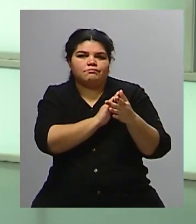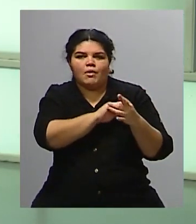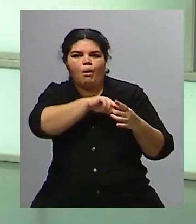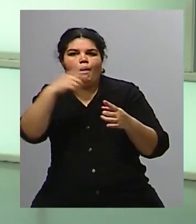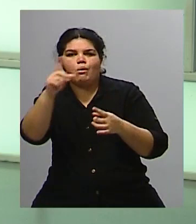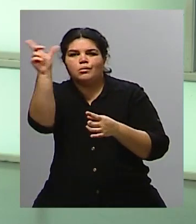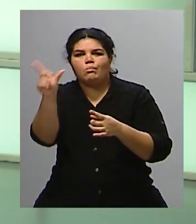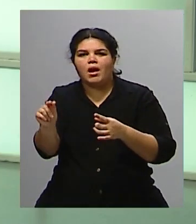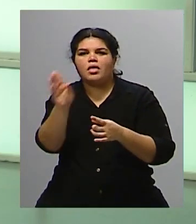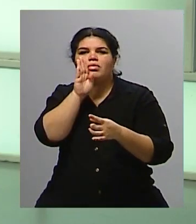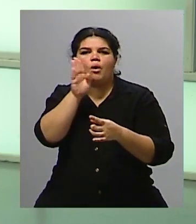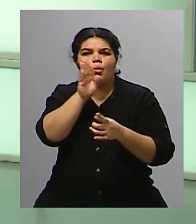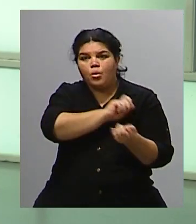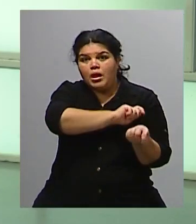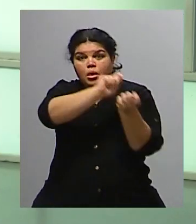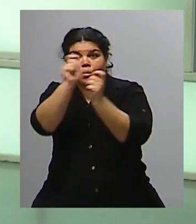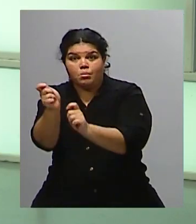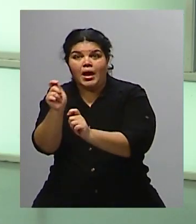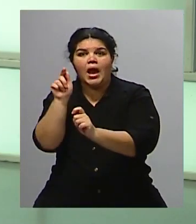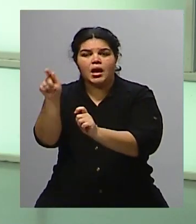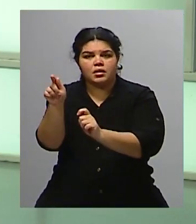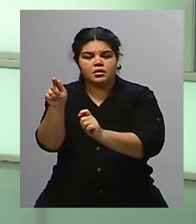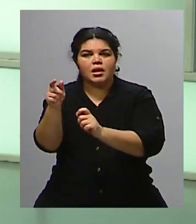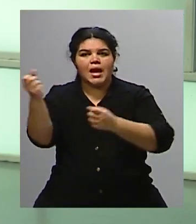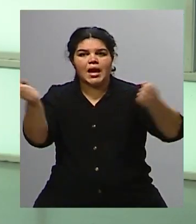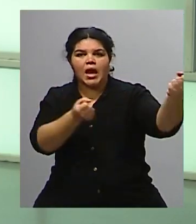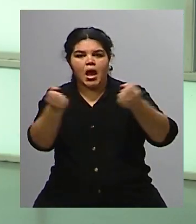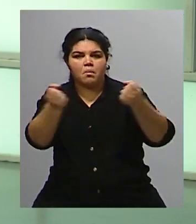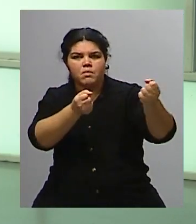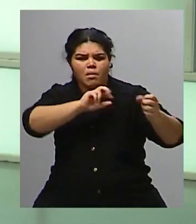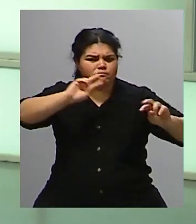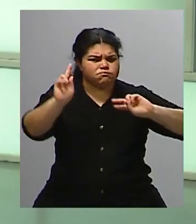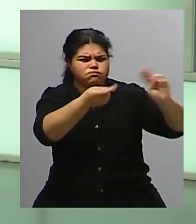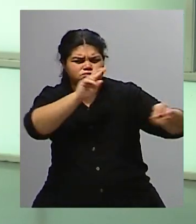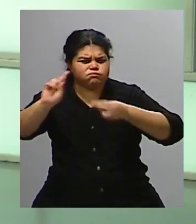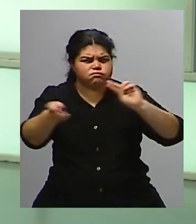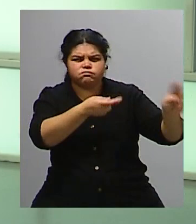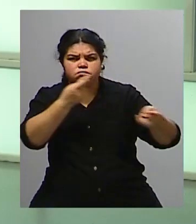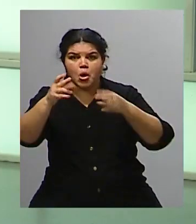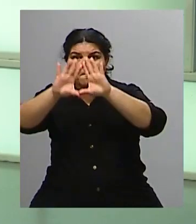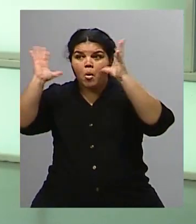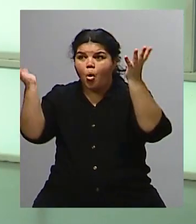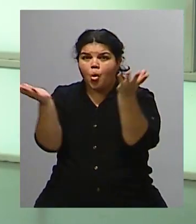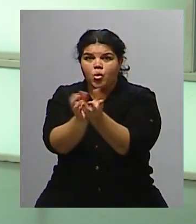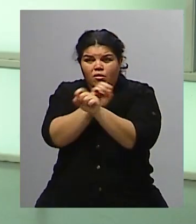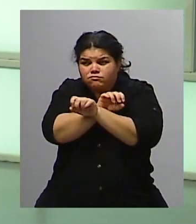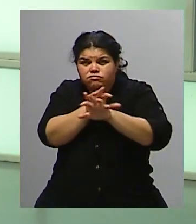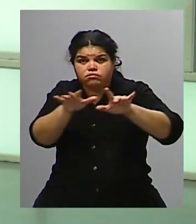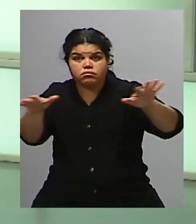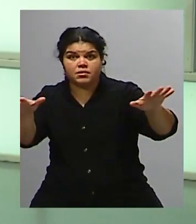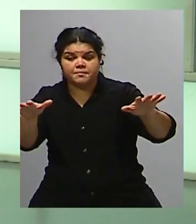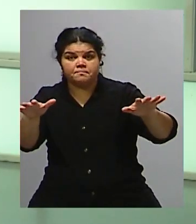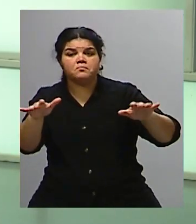Estados Unidos, dentro de un camión perdiendo la vida, era la que recorría el mundo. Pero no es la única situación que viven quienes quieren emigrar,